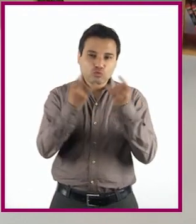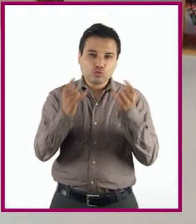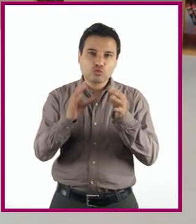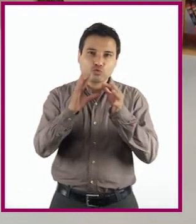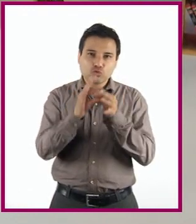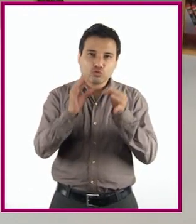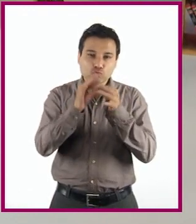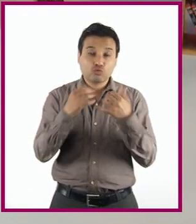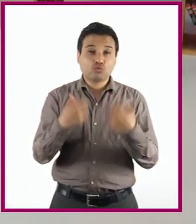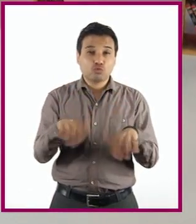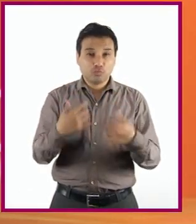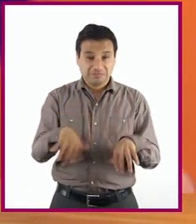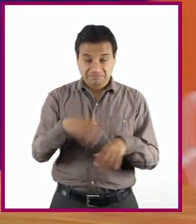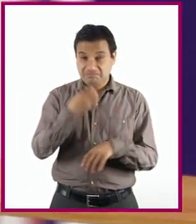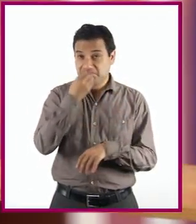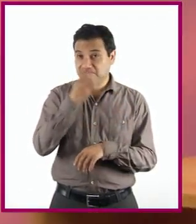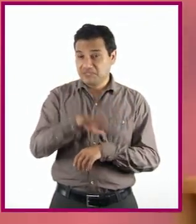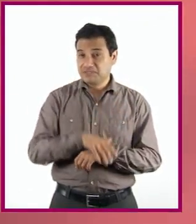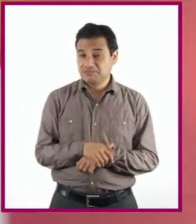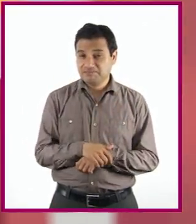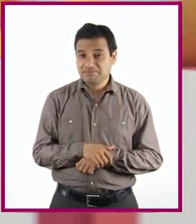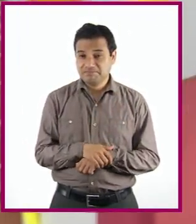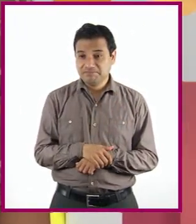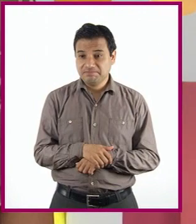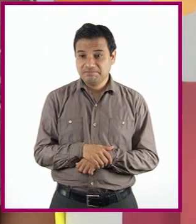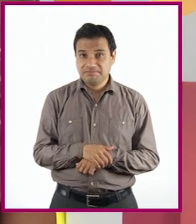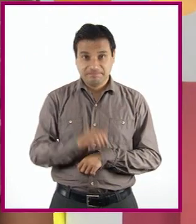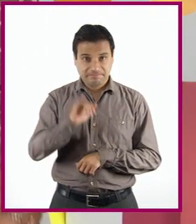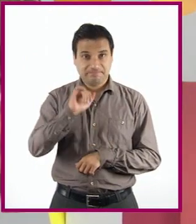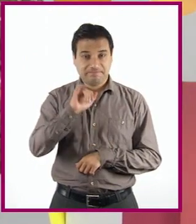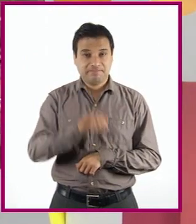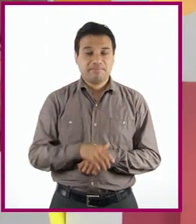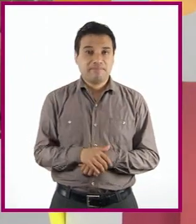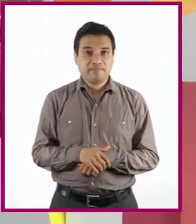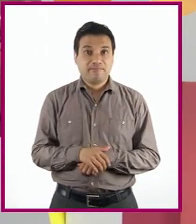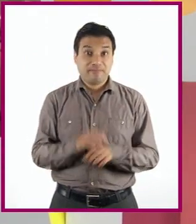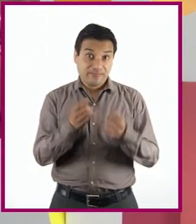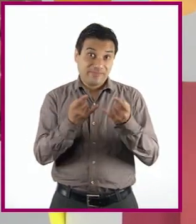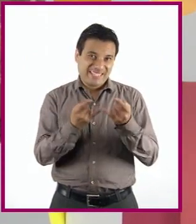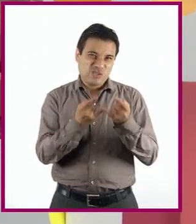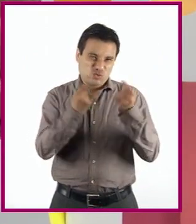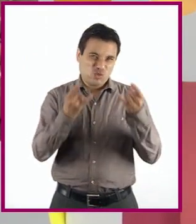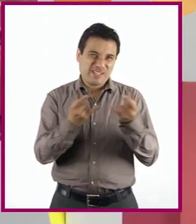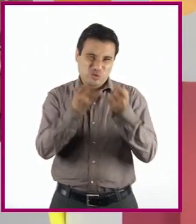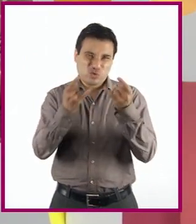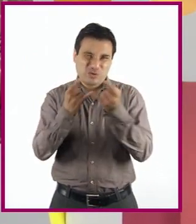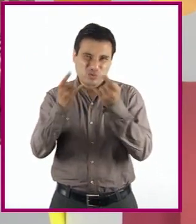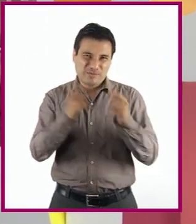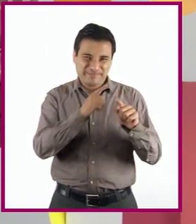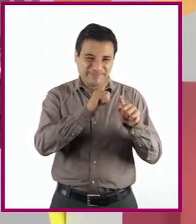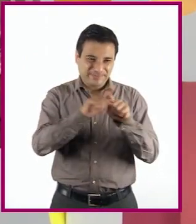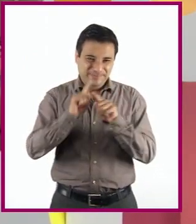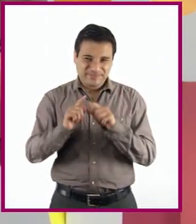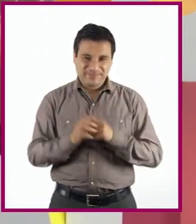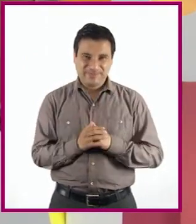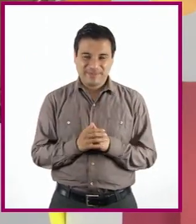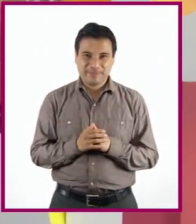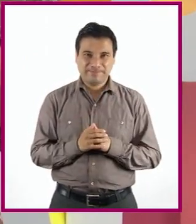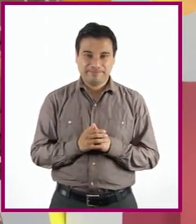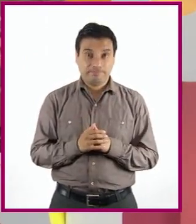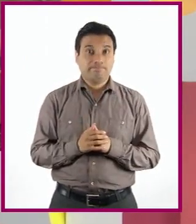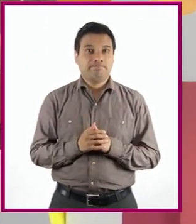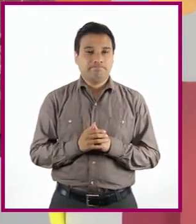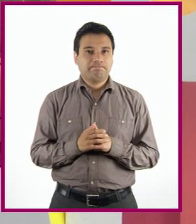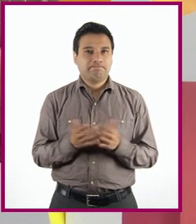hace en sus novelas. Así es, el relato de los sucesos y de los personajes de su infancia nos